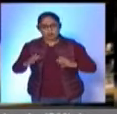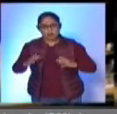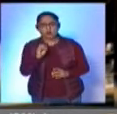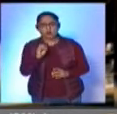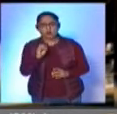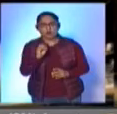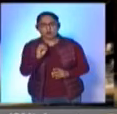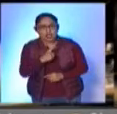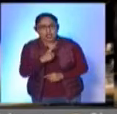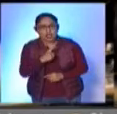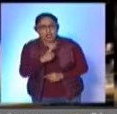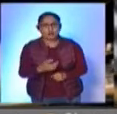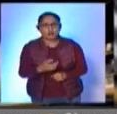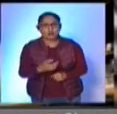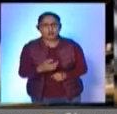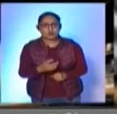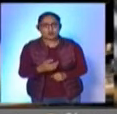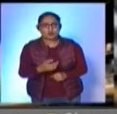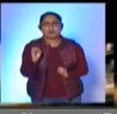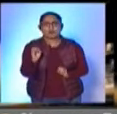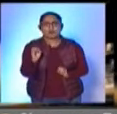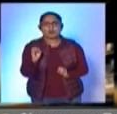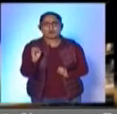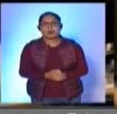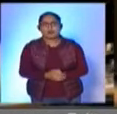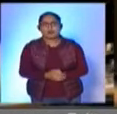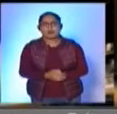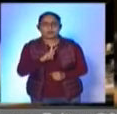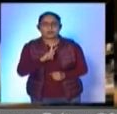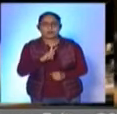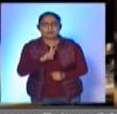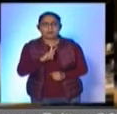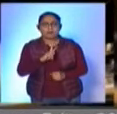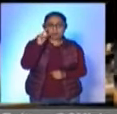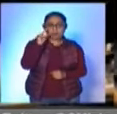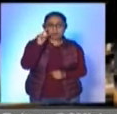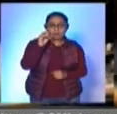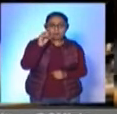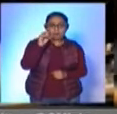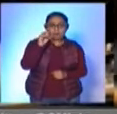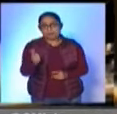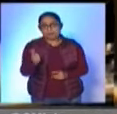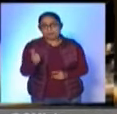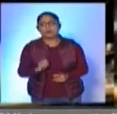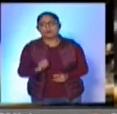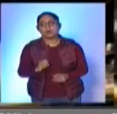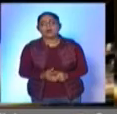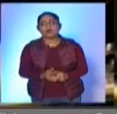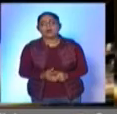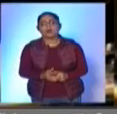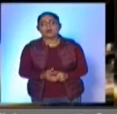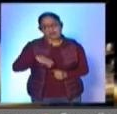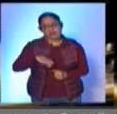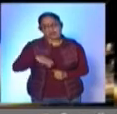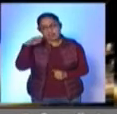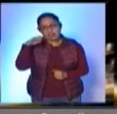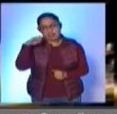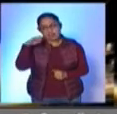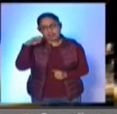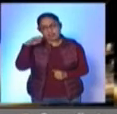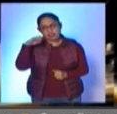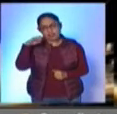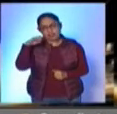o por una necesidad, cuestión vanidad física o edad, o por qué lo harías,